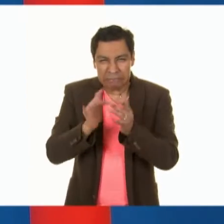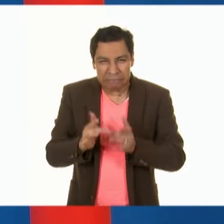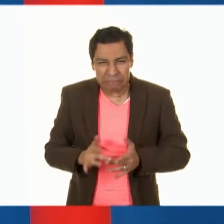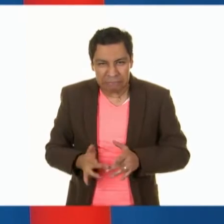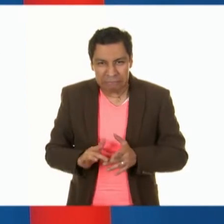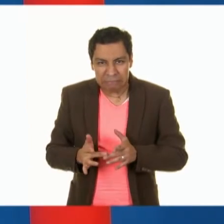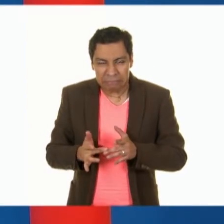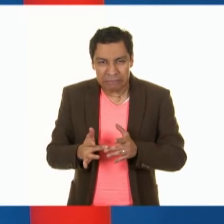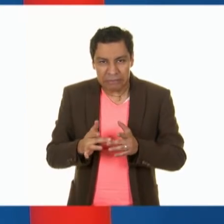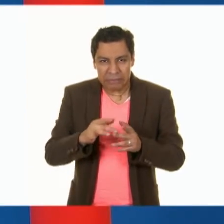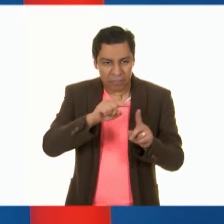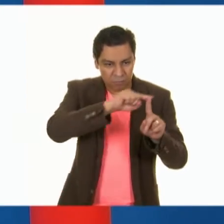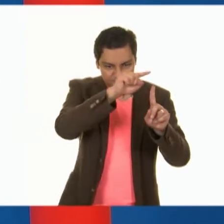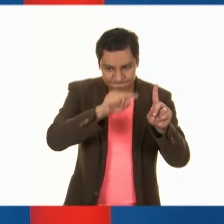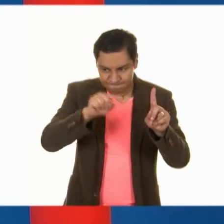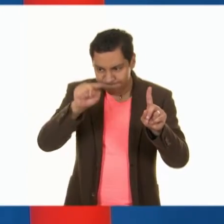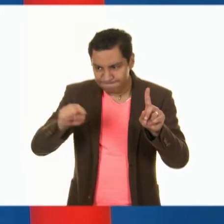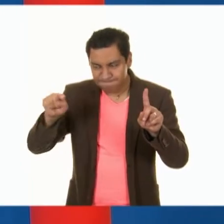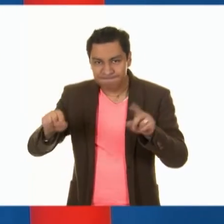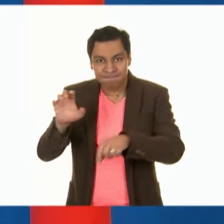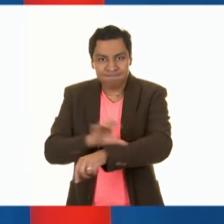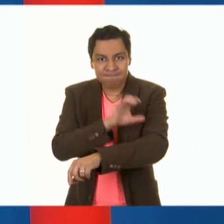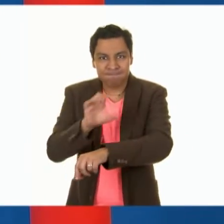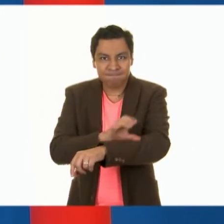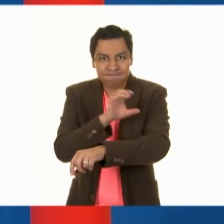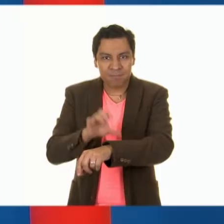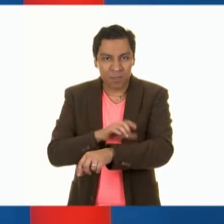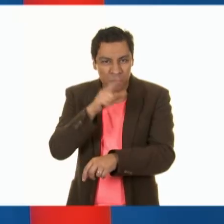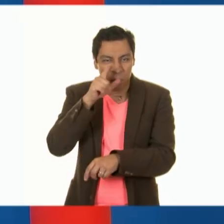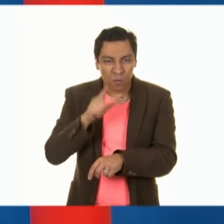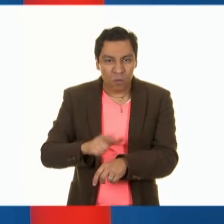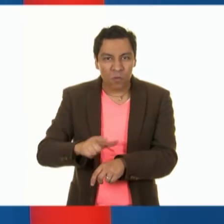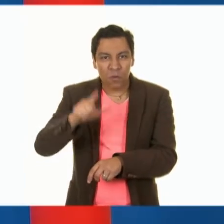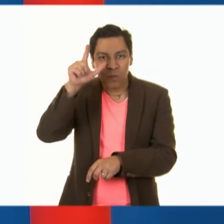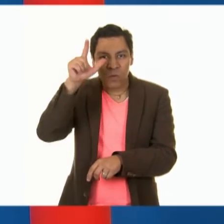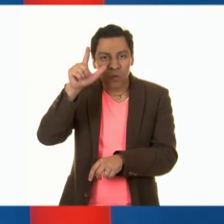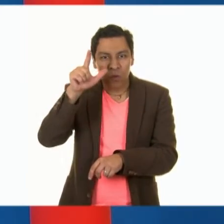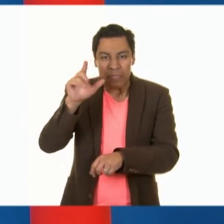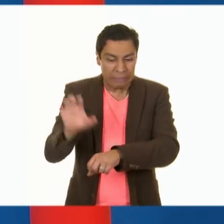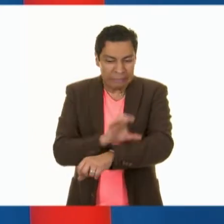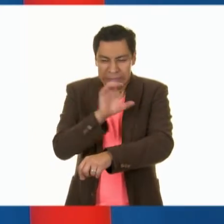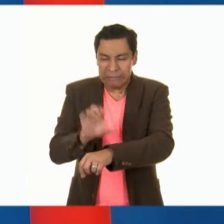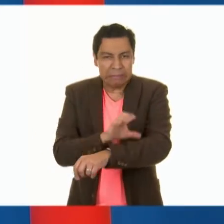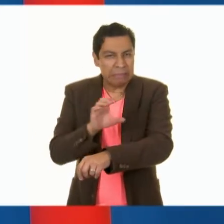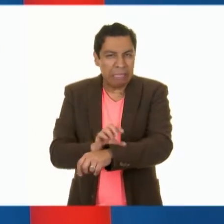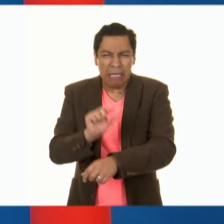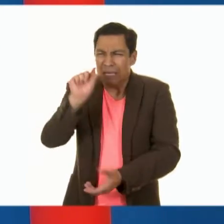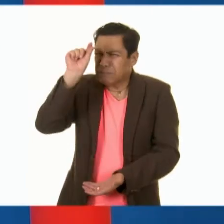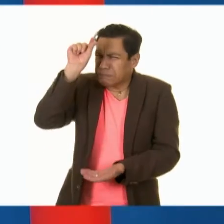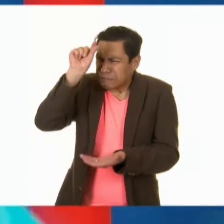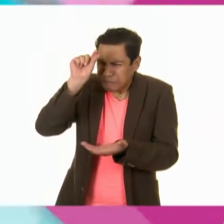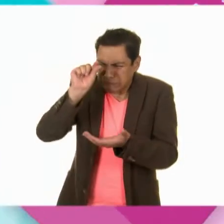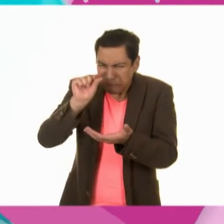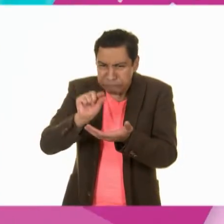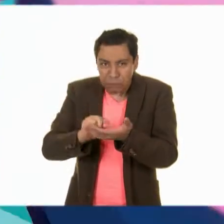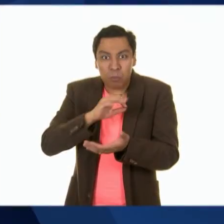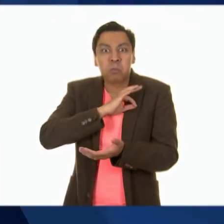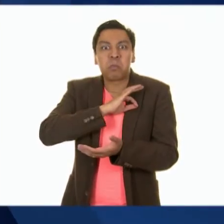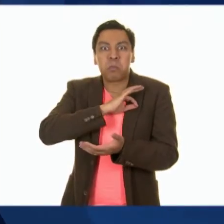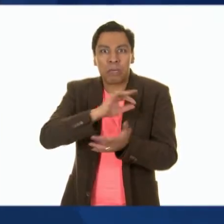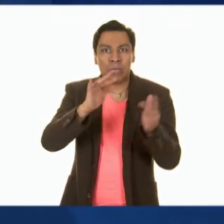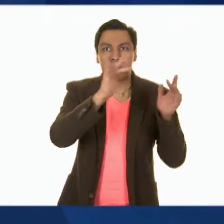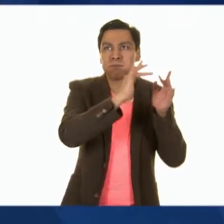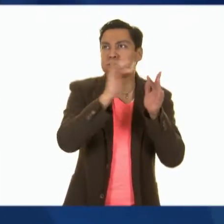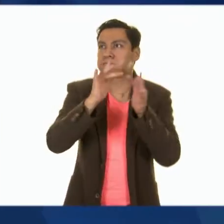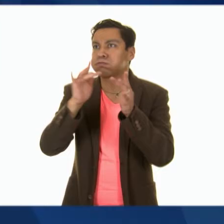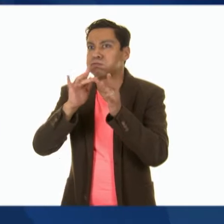a todas las ondas de radiación electromagnética, son la forma de energía más pequeña que puede ser transportada. En el otro